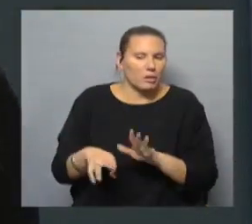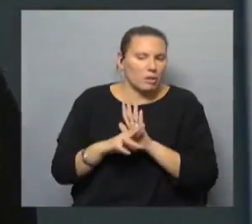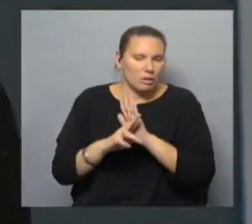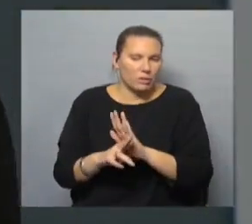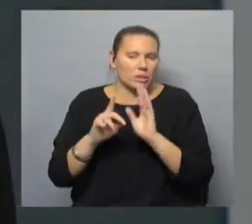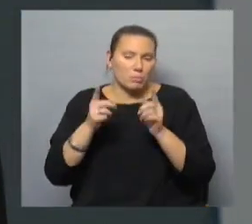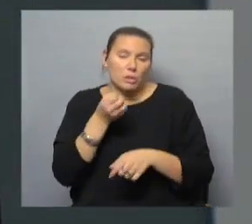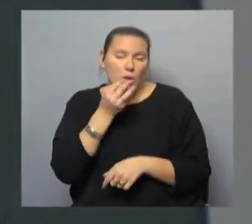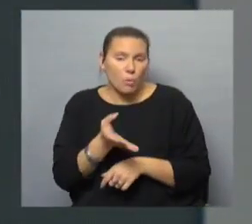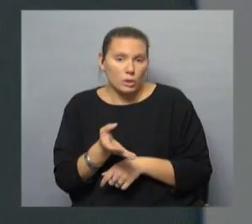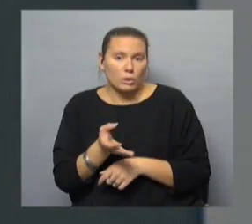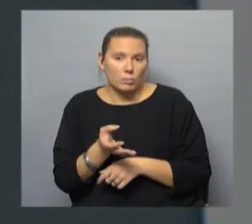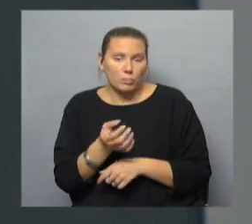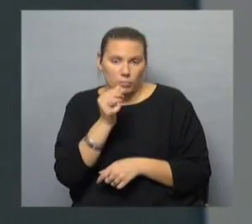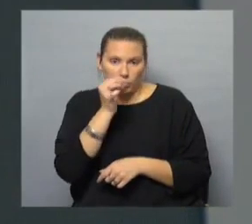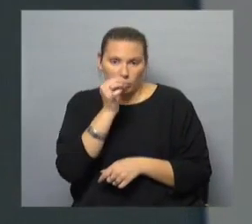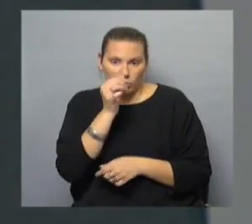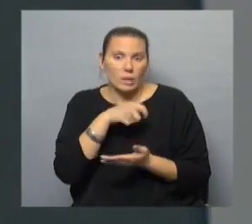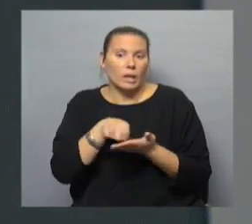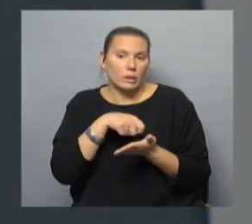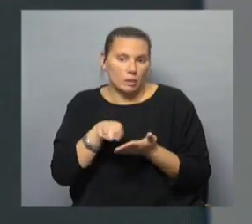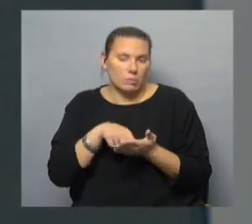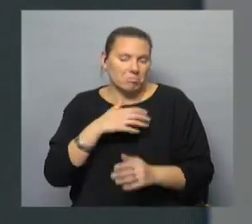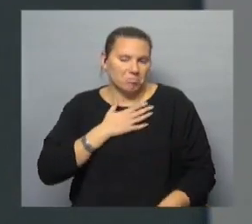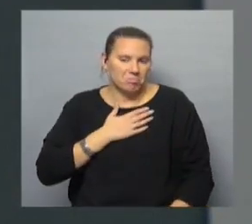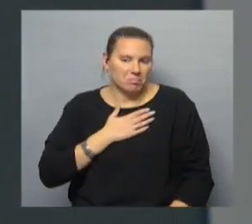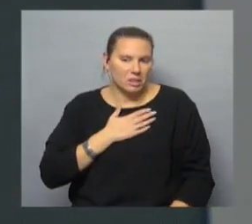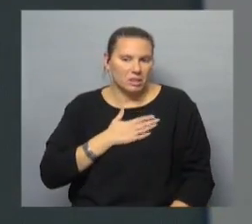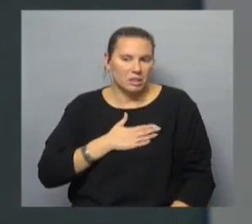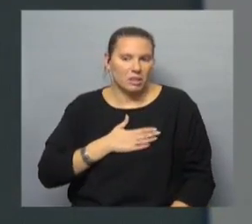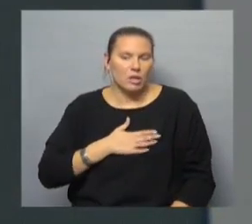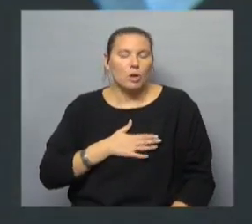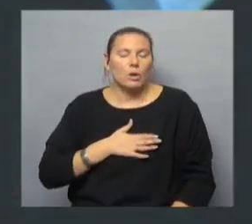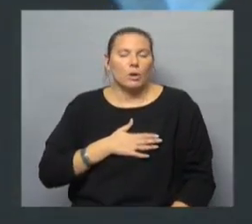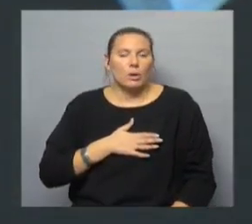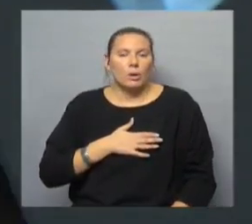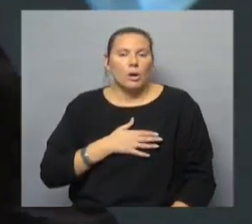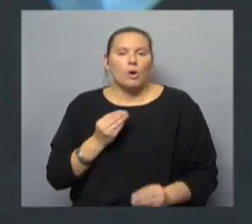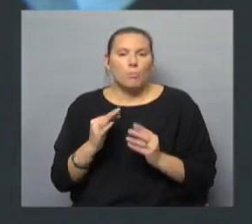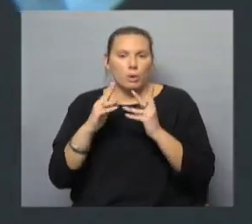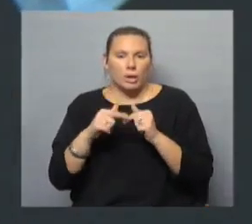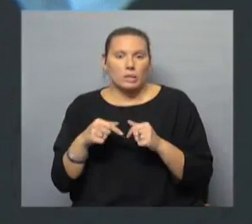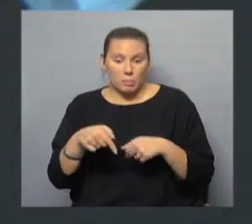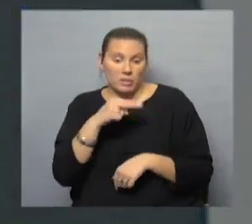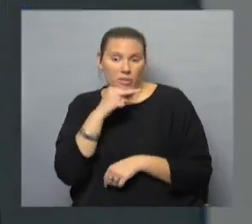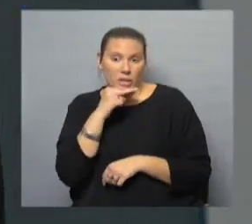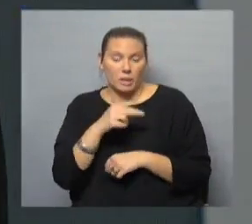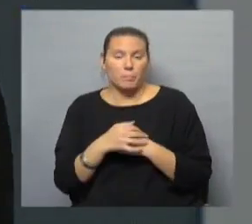está bueno para poder escribir tranquilo, ¿no? Total. ¿Y cómo armás la movida para este viernes?